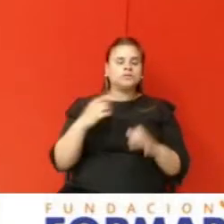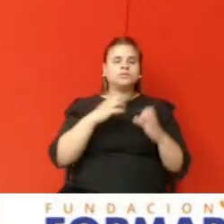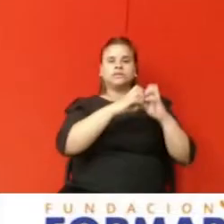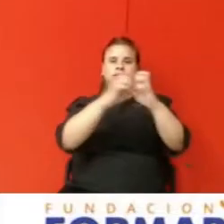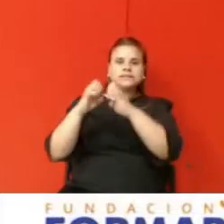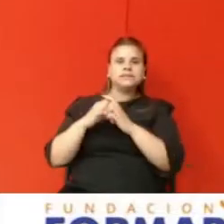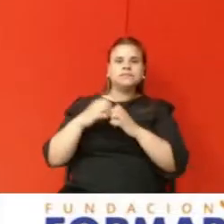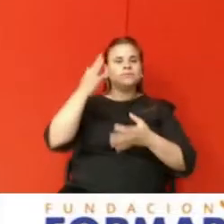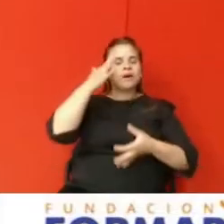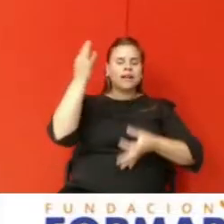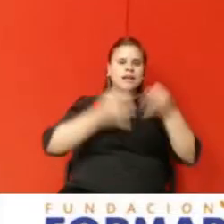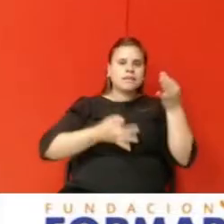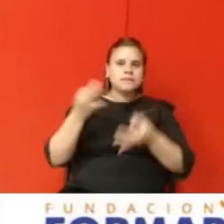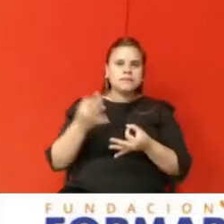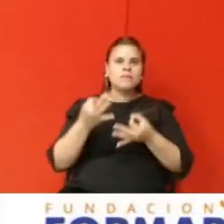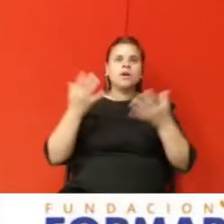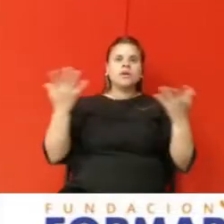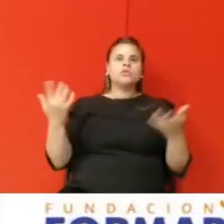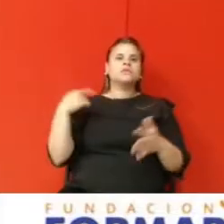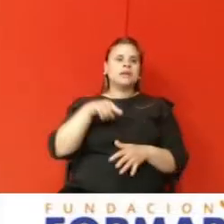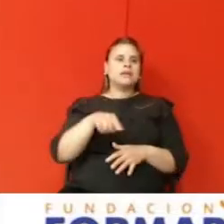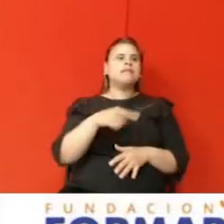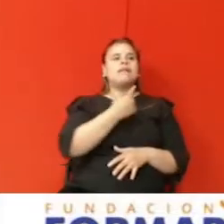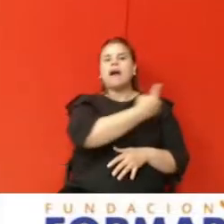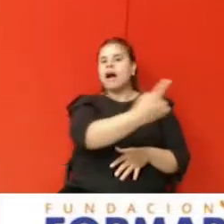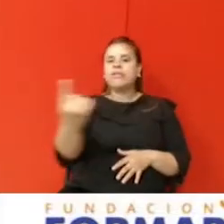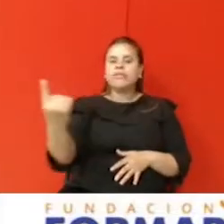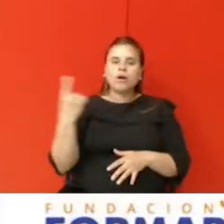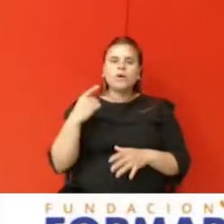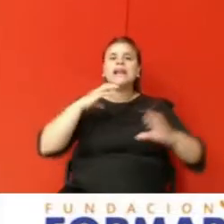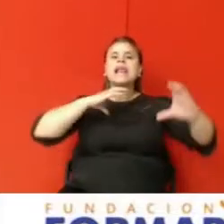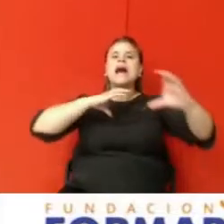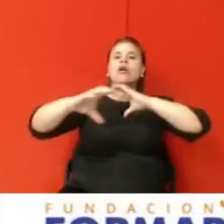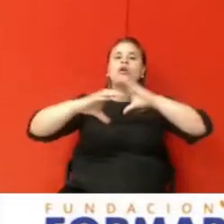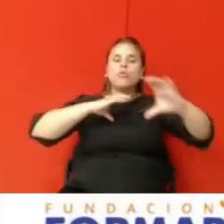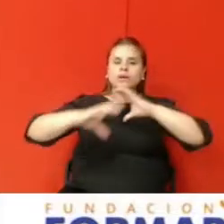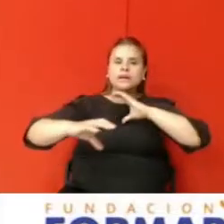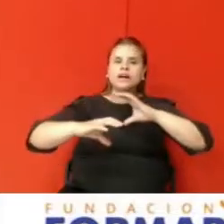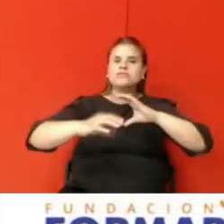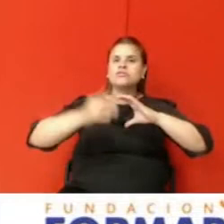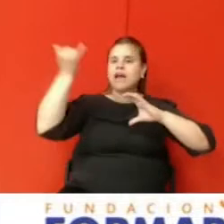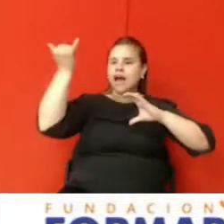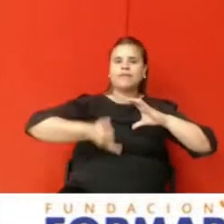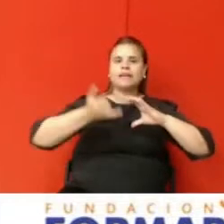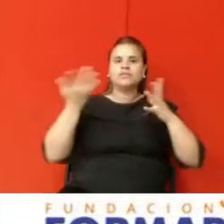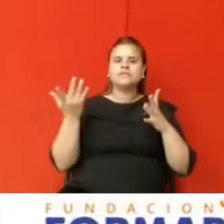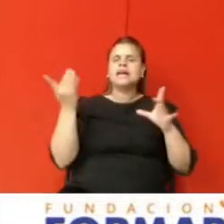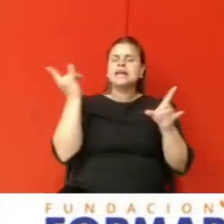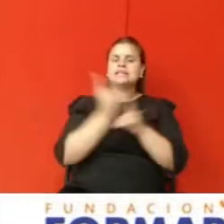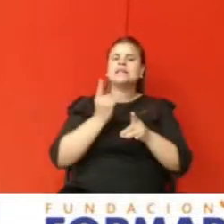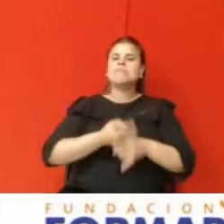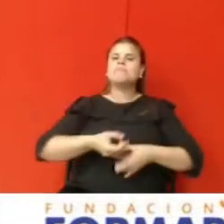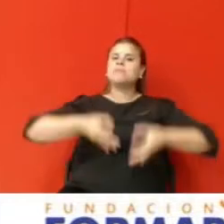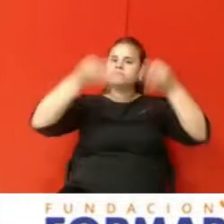que trabajar y poder circular la comunicación que debe ser específica y alguien